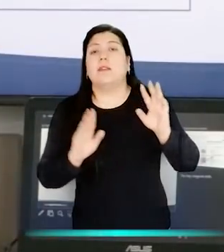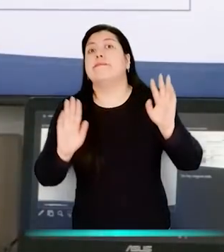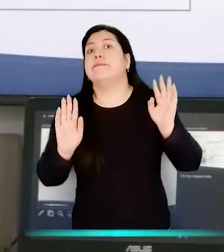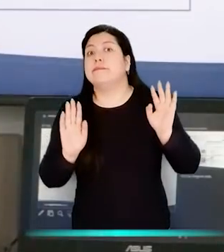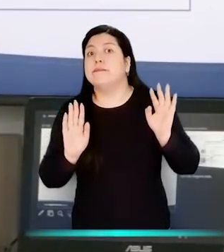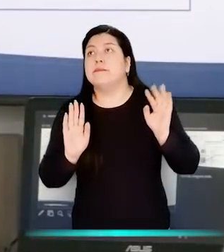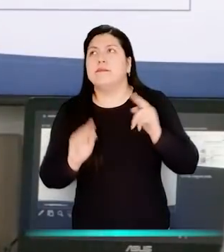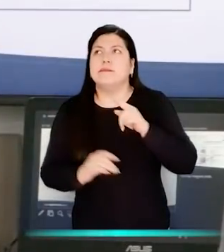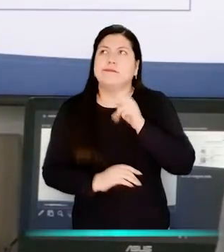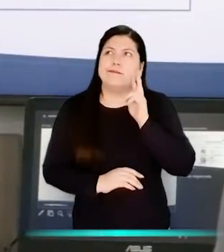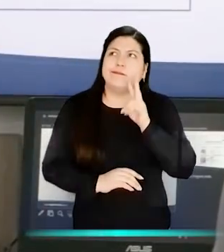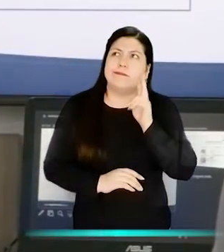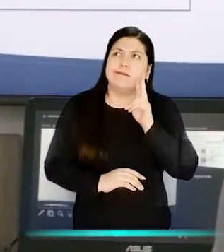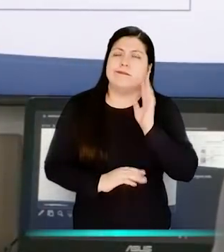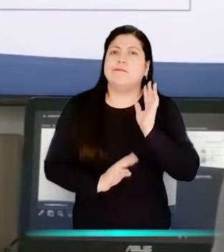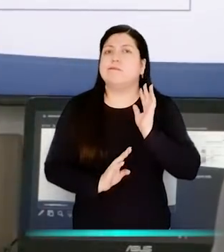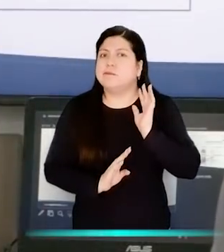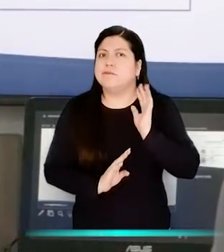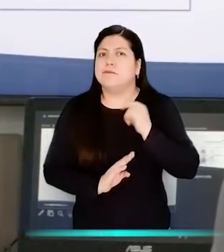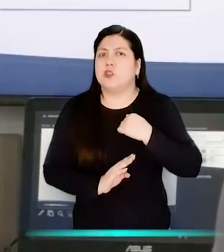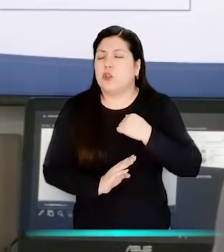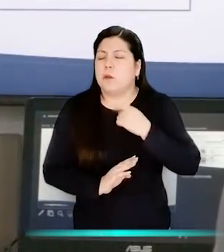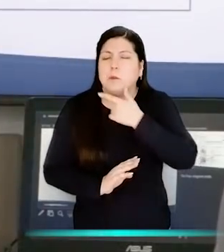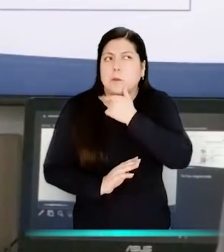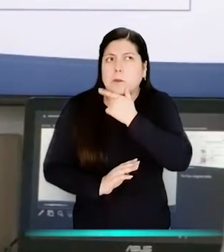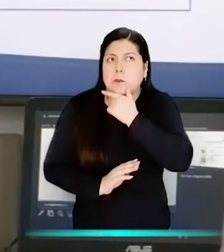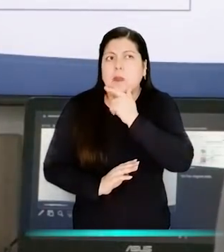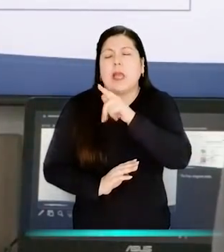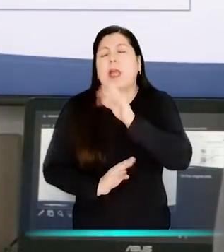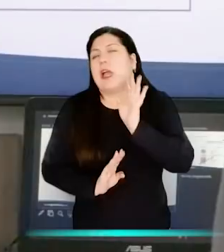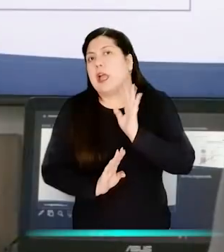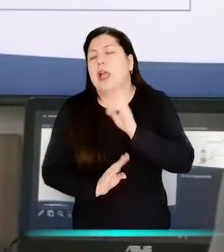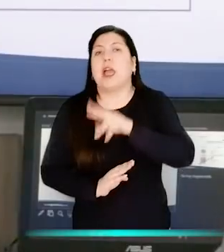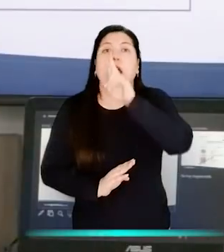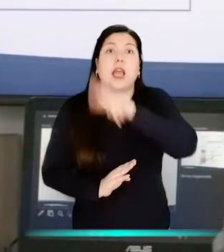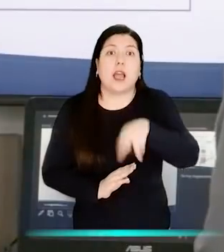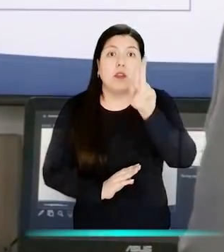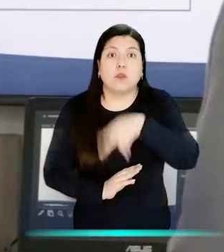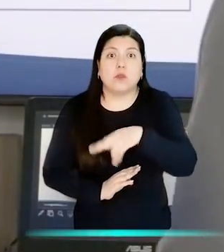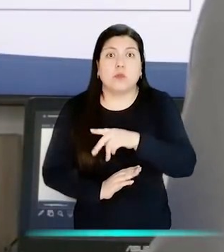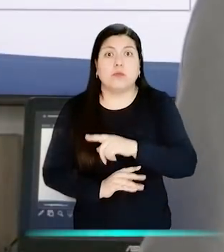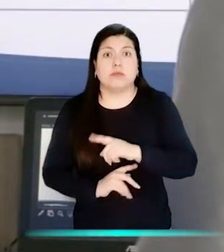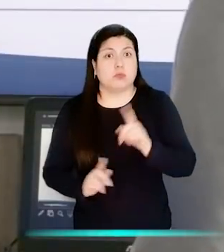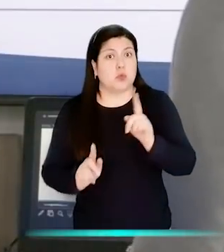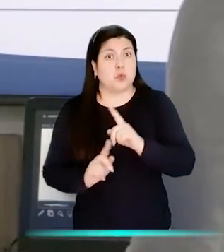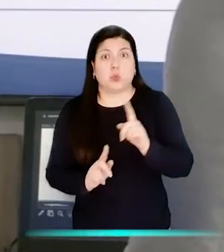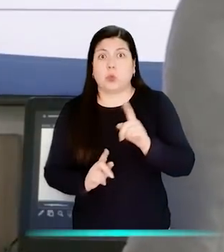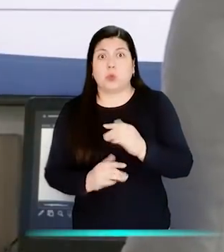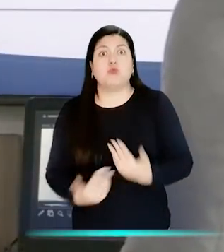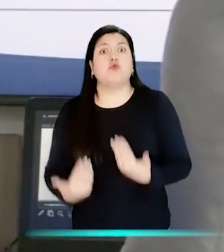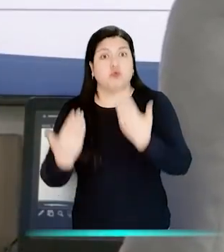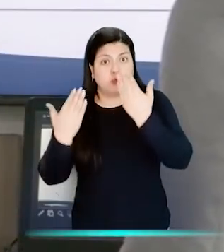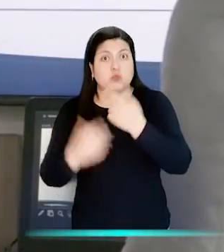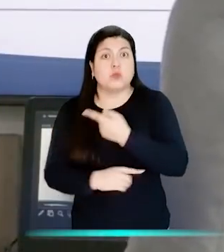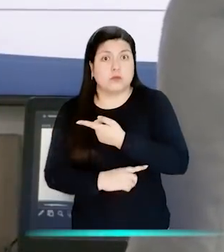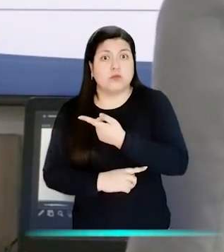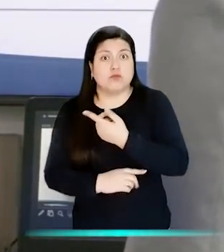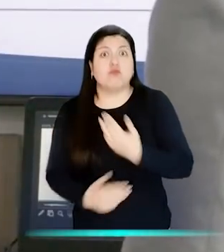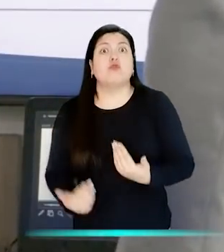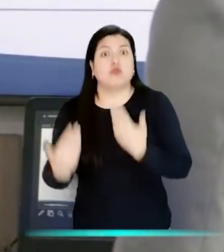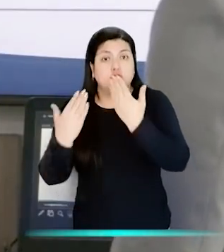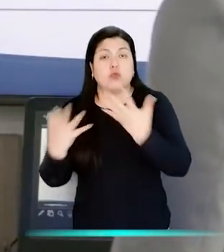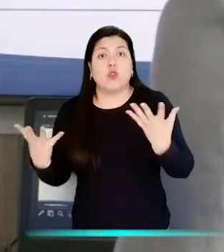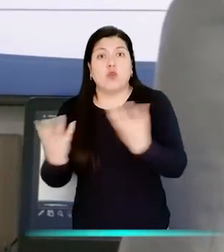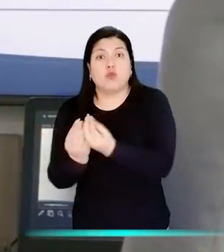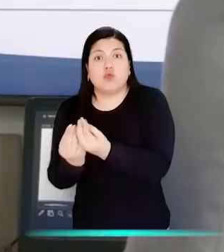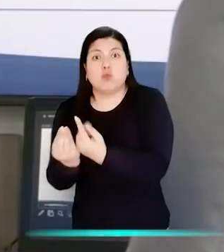palabras y ahí yo pensaría que el voto está anulado, pero resulta que es válido. Correcto. ¿Y